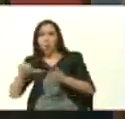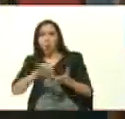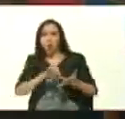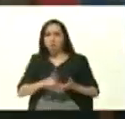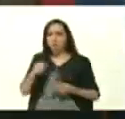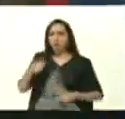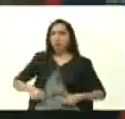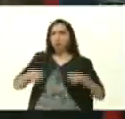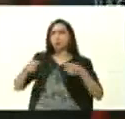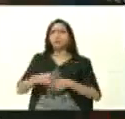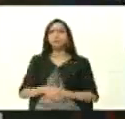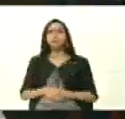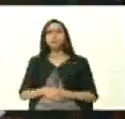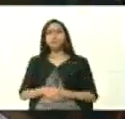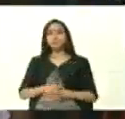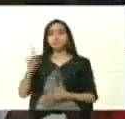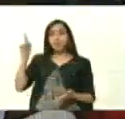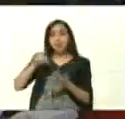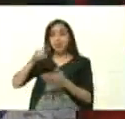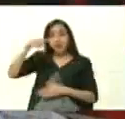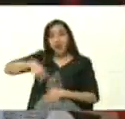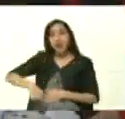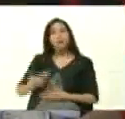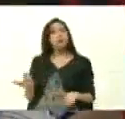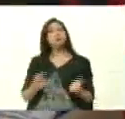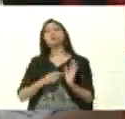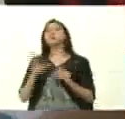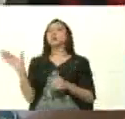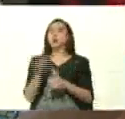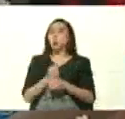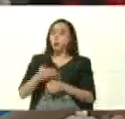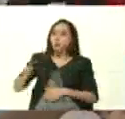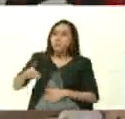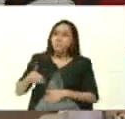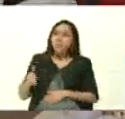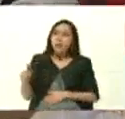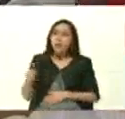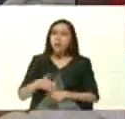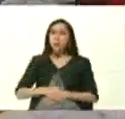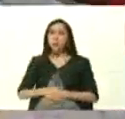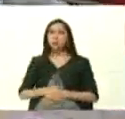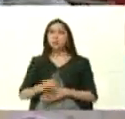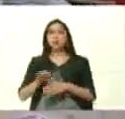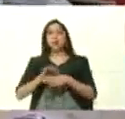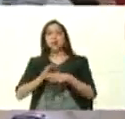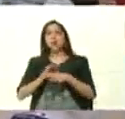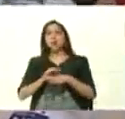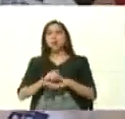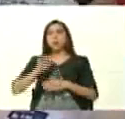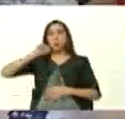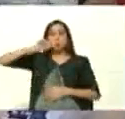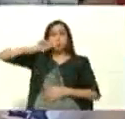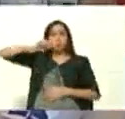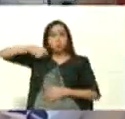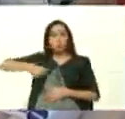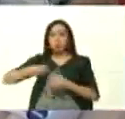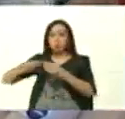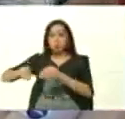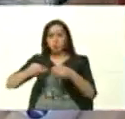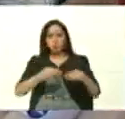usted viene a su feria de Campo Soberano, va a conseguir pescado, carne, pollo,